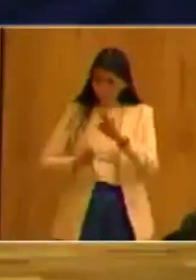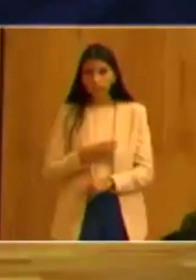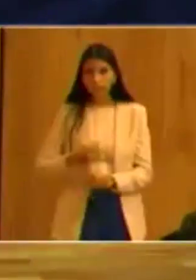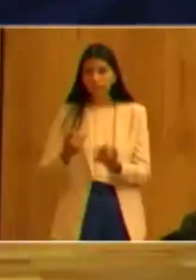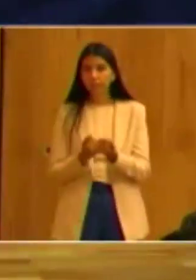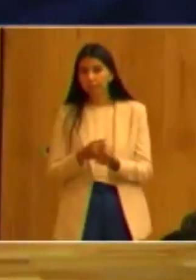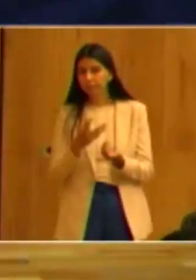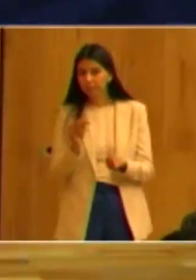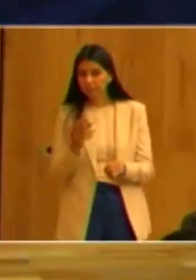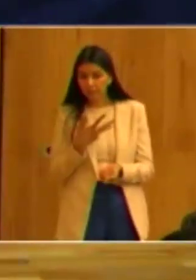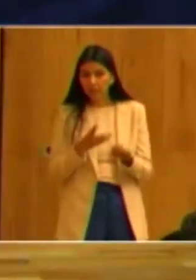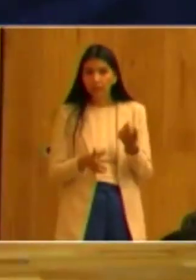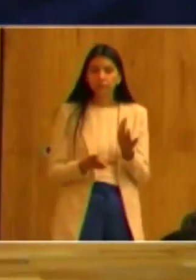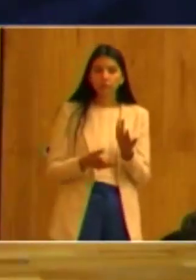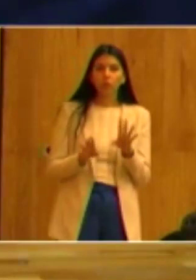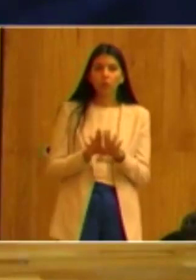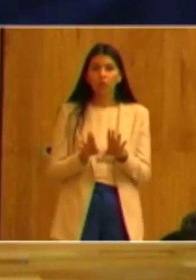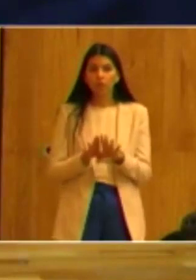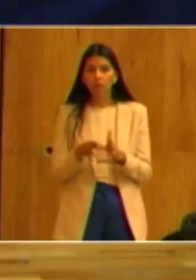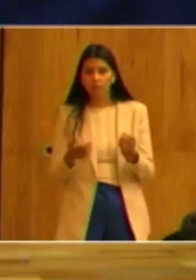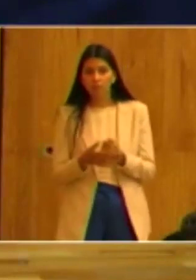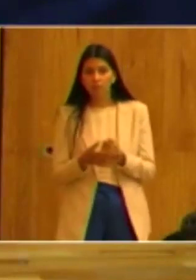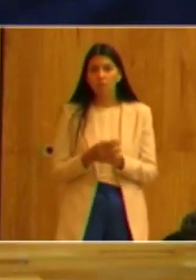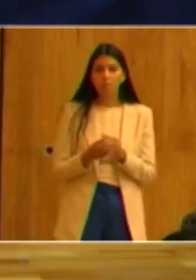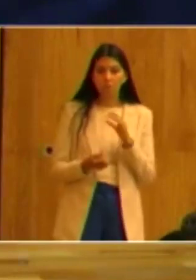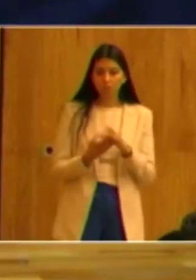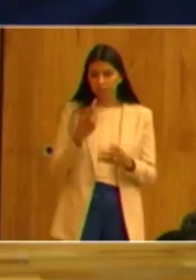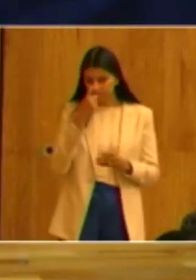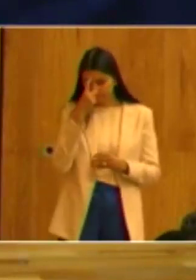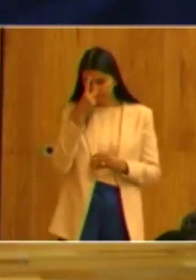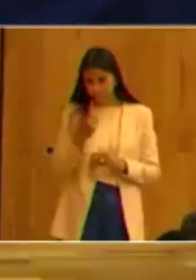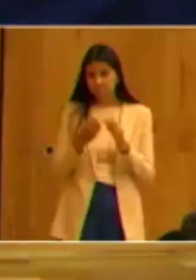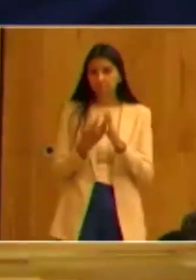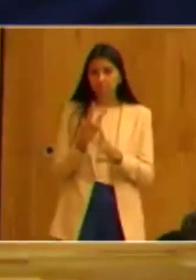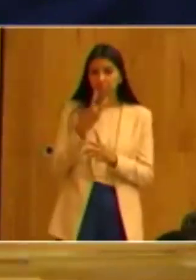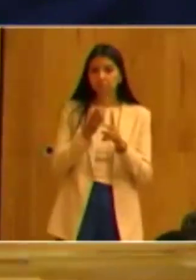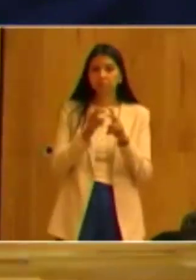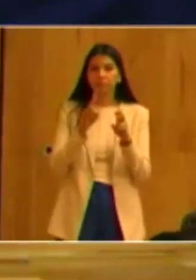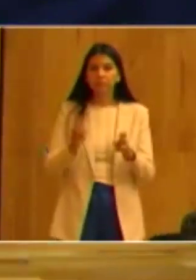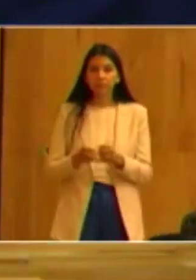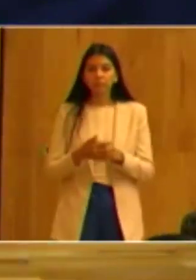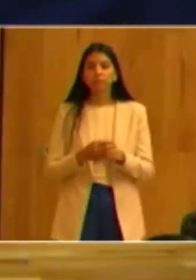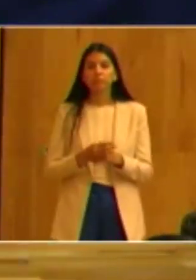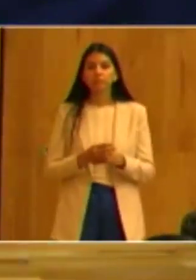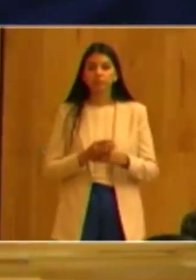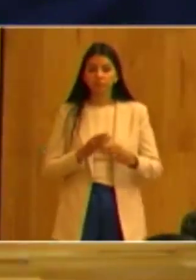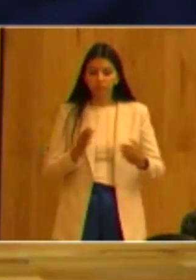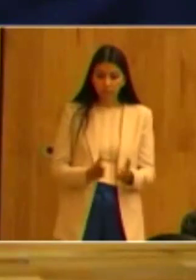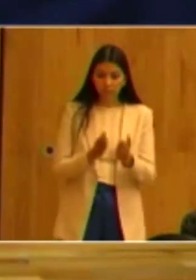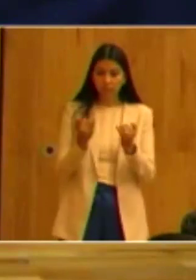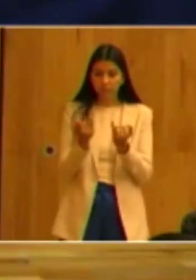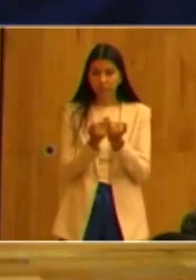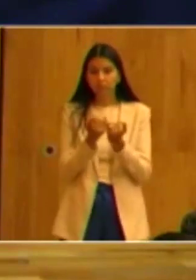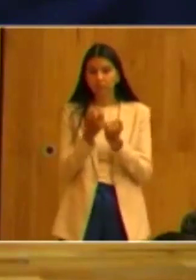hijos. Entonces, tampoco tengamos pendiente de innovar en estos rubros y promovamos